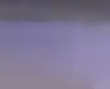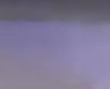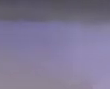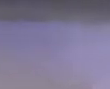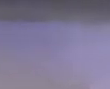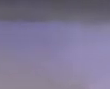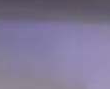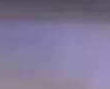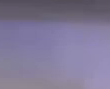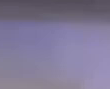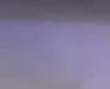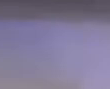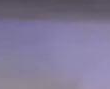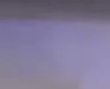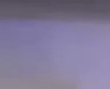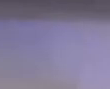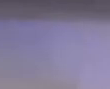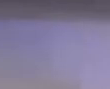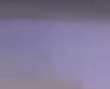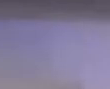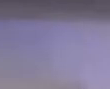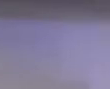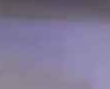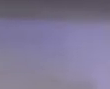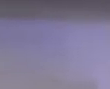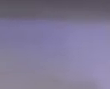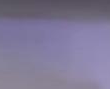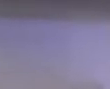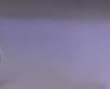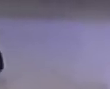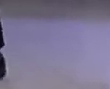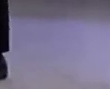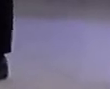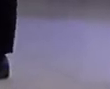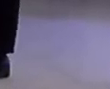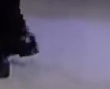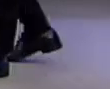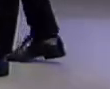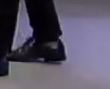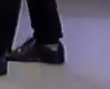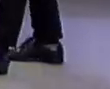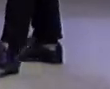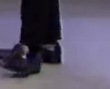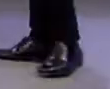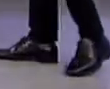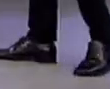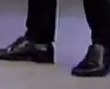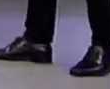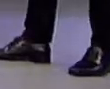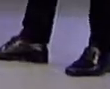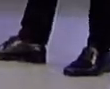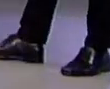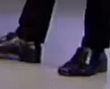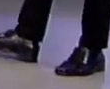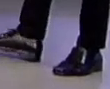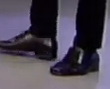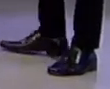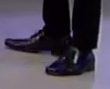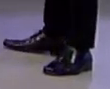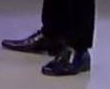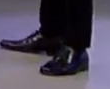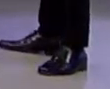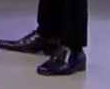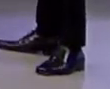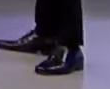de calor y húmedo. Eso sí. Vamos a ver cómo están las imágenes que toman nuestras cámaras de San Luis Más en diferentes localidades para ver cómo está ahora